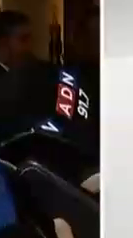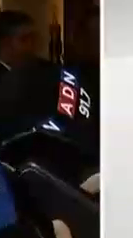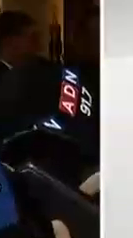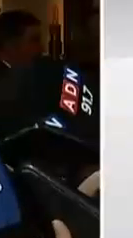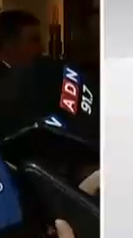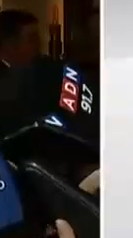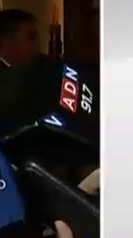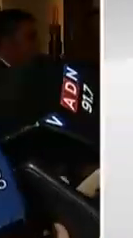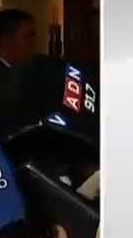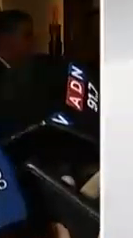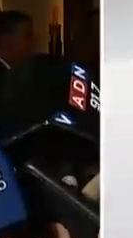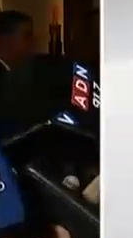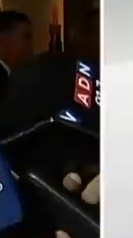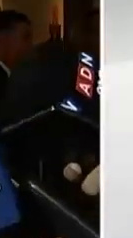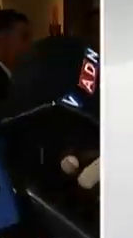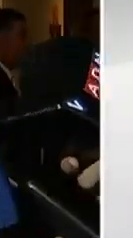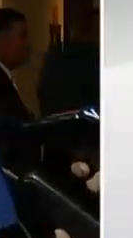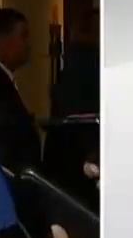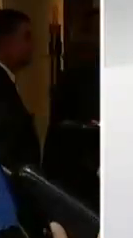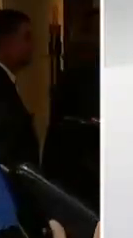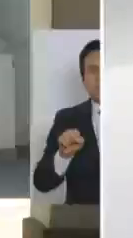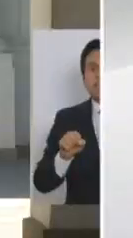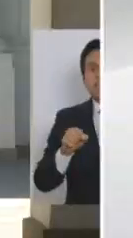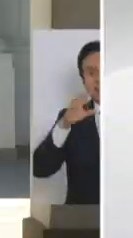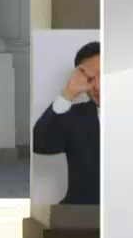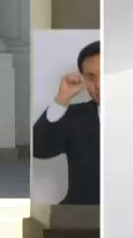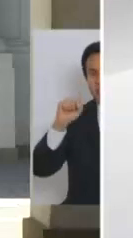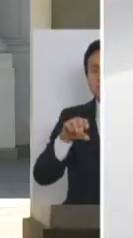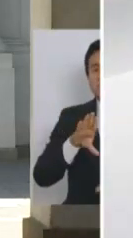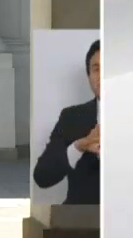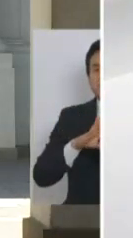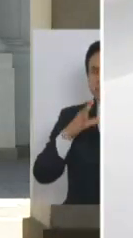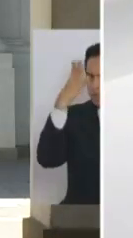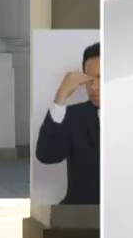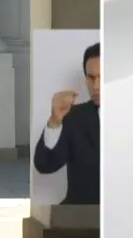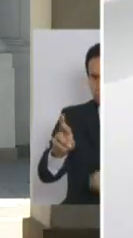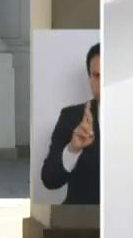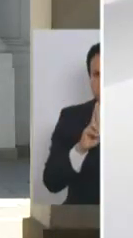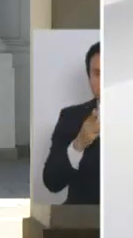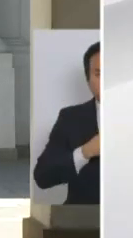propuesta que ya está encaminada, ¿no?, de la Secretaría Iberoamericana.